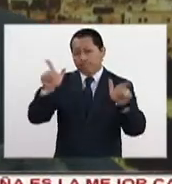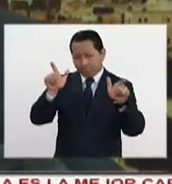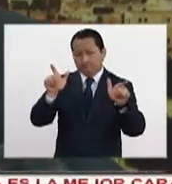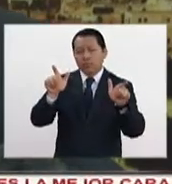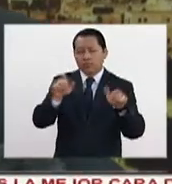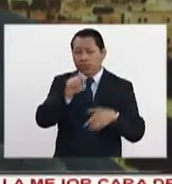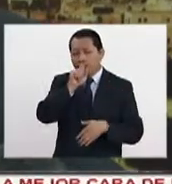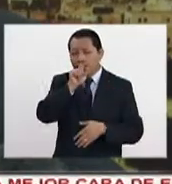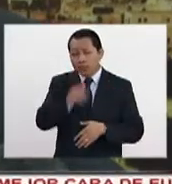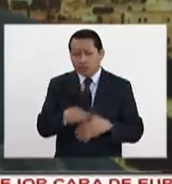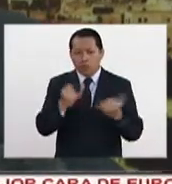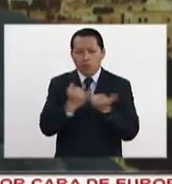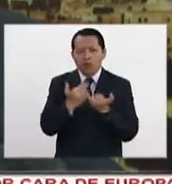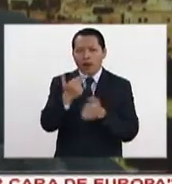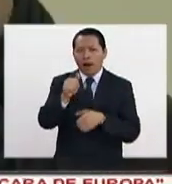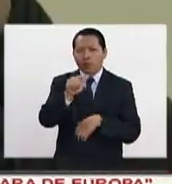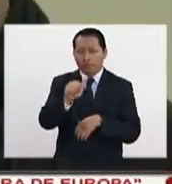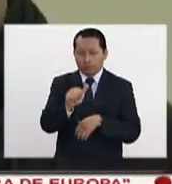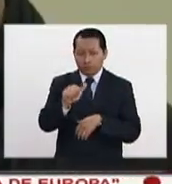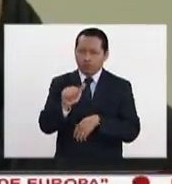Así como liberamos Gaza.